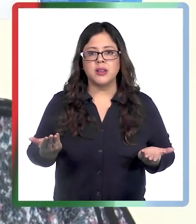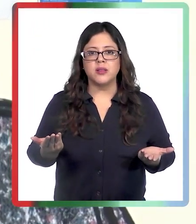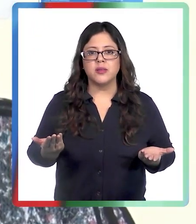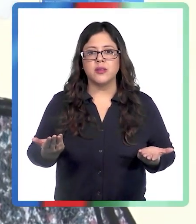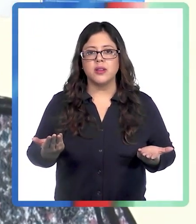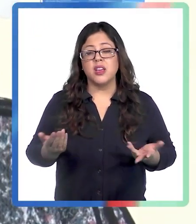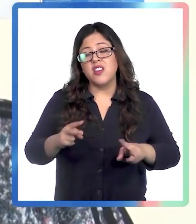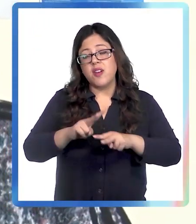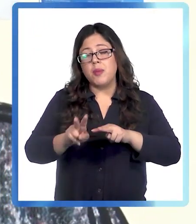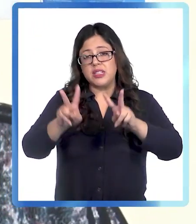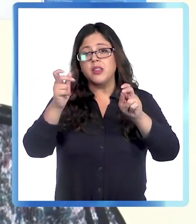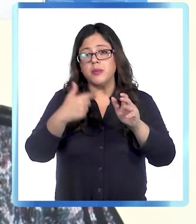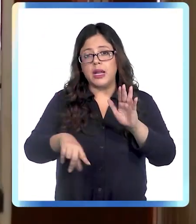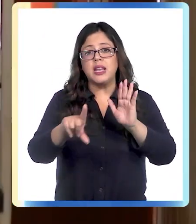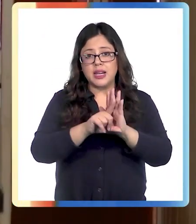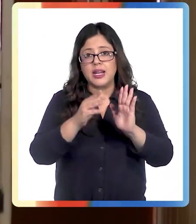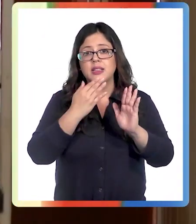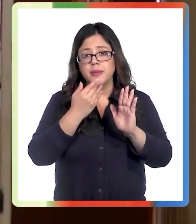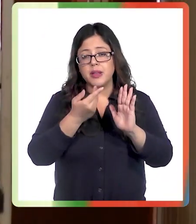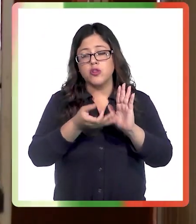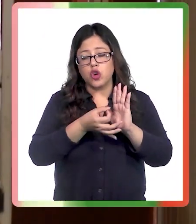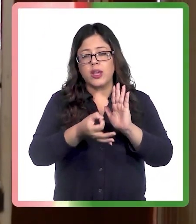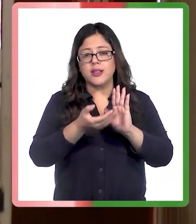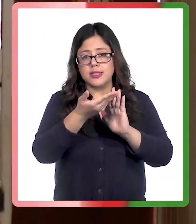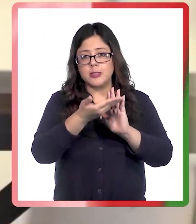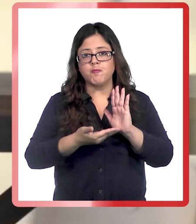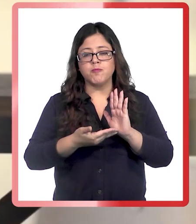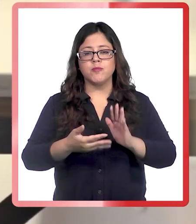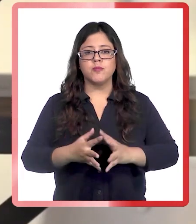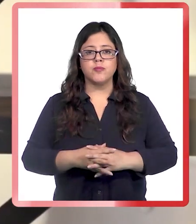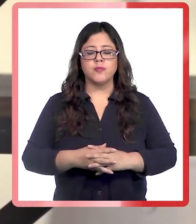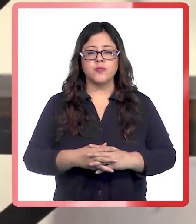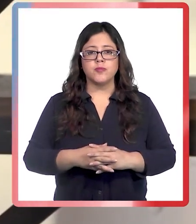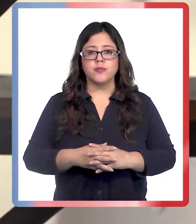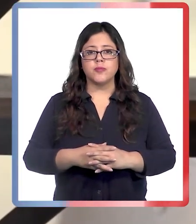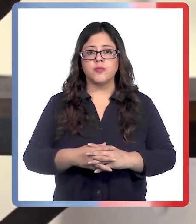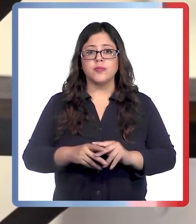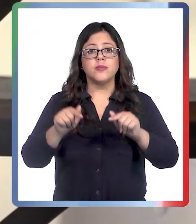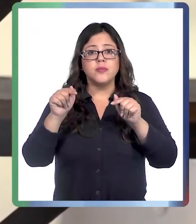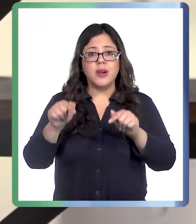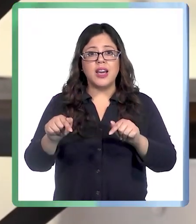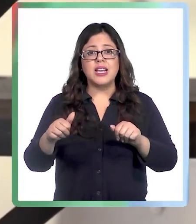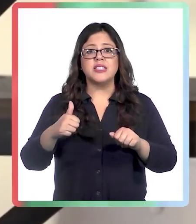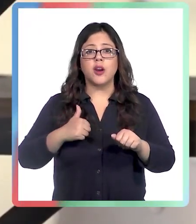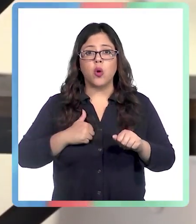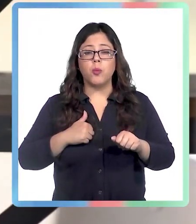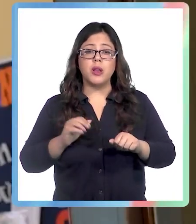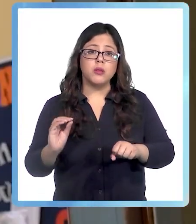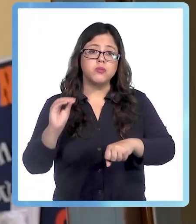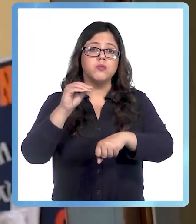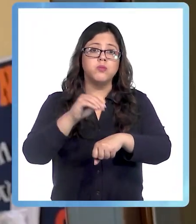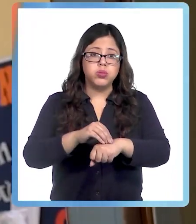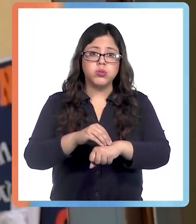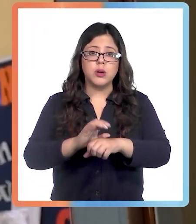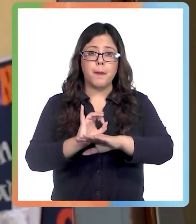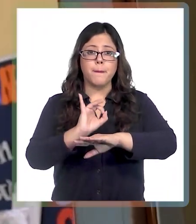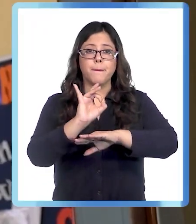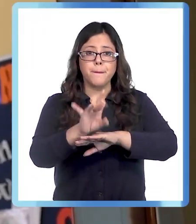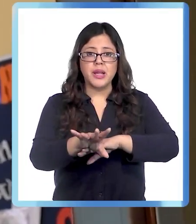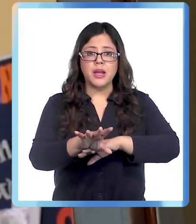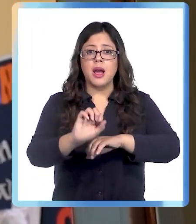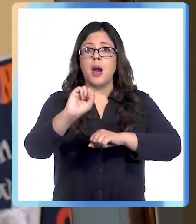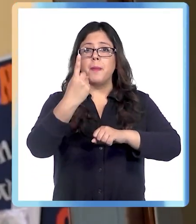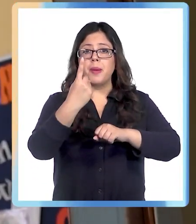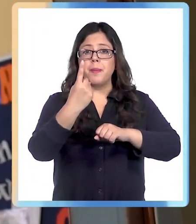corresponde legalmente y lo que está establecido en el protocolo. De no mediar nada nuevo, se cumplirá lo anunciado y estará depositada la primera cuota de